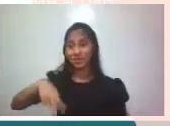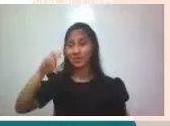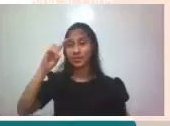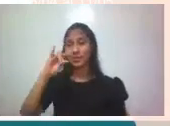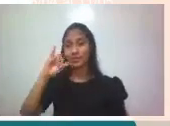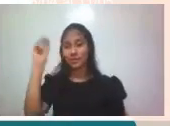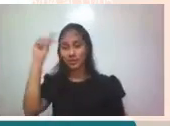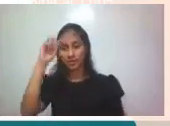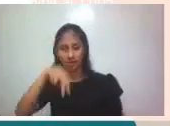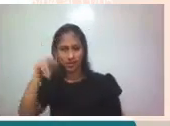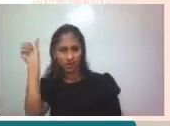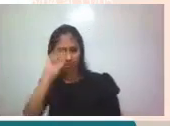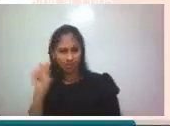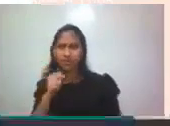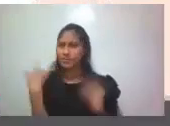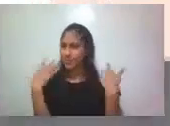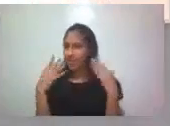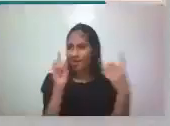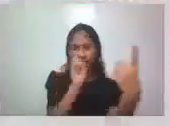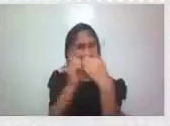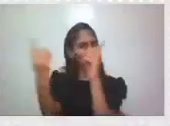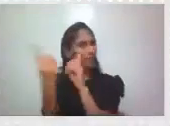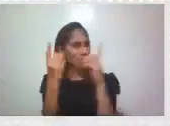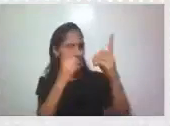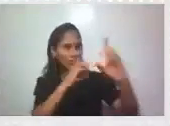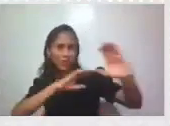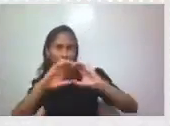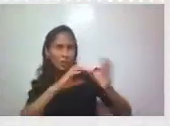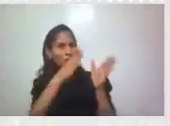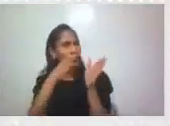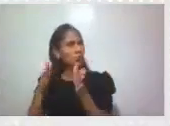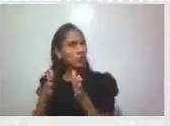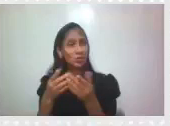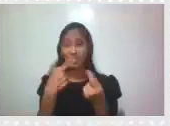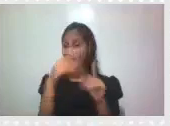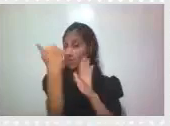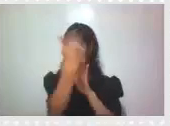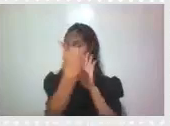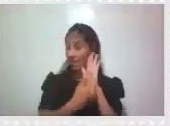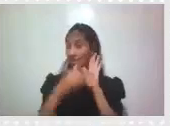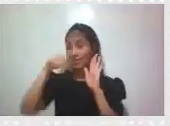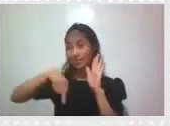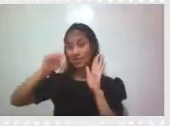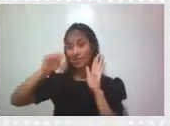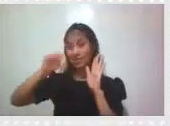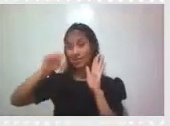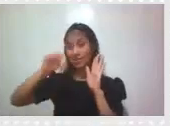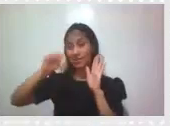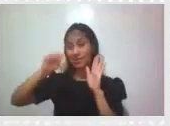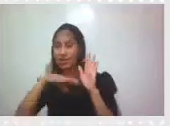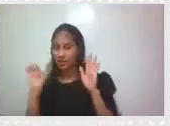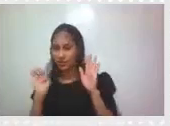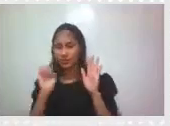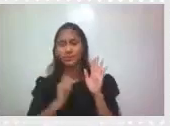alcanzar el planteamiento de esta construcción conjunta de la agenda del SENACE con los pueblos indígenas.